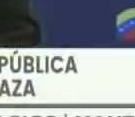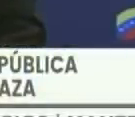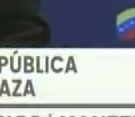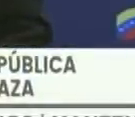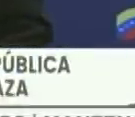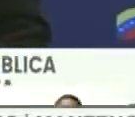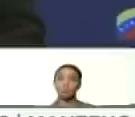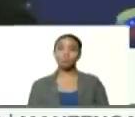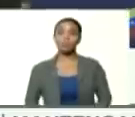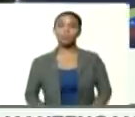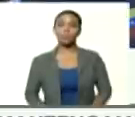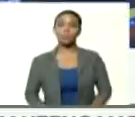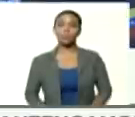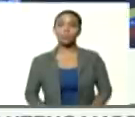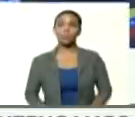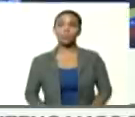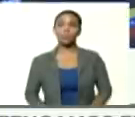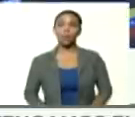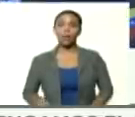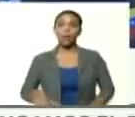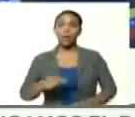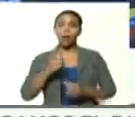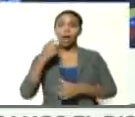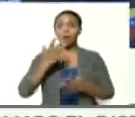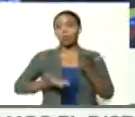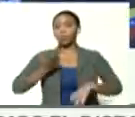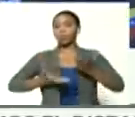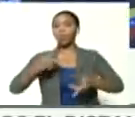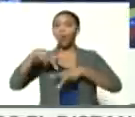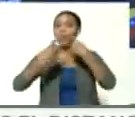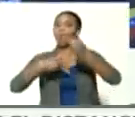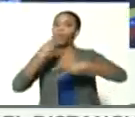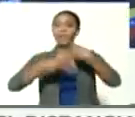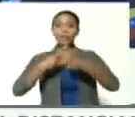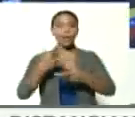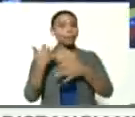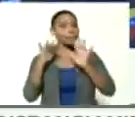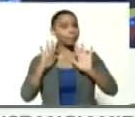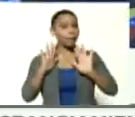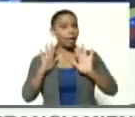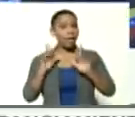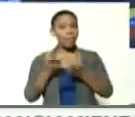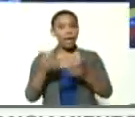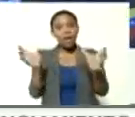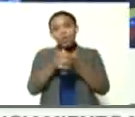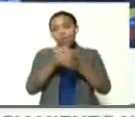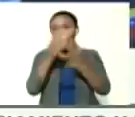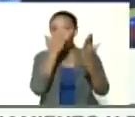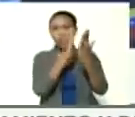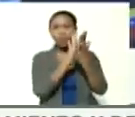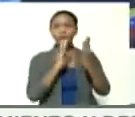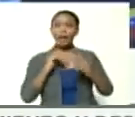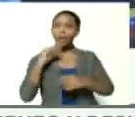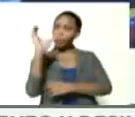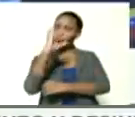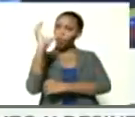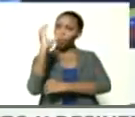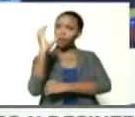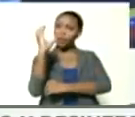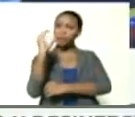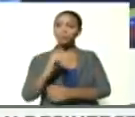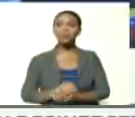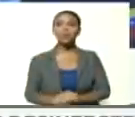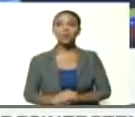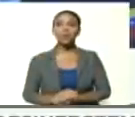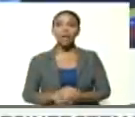seguridad, en el orden público, en la estabilidad política incluso del sector fronterizo.